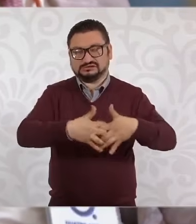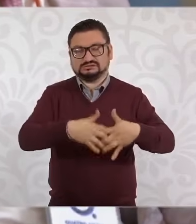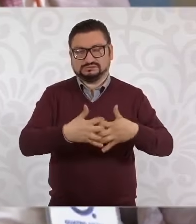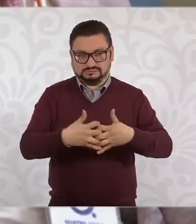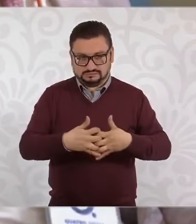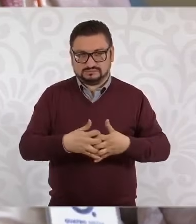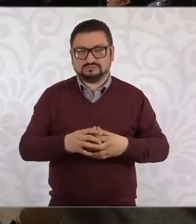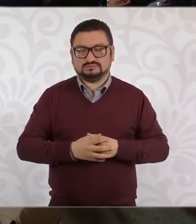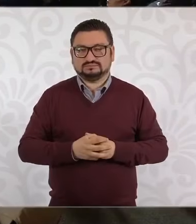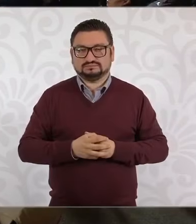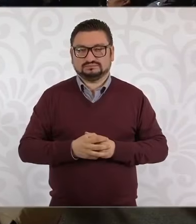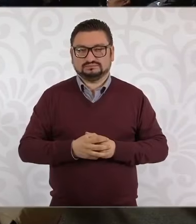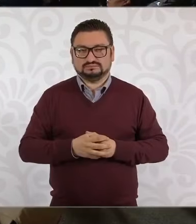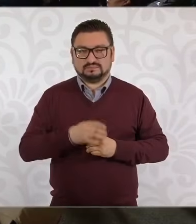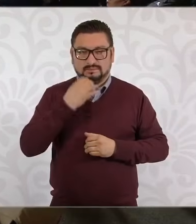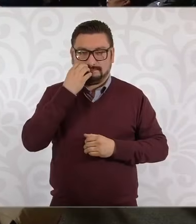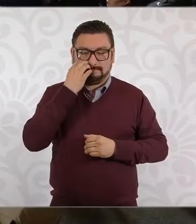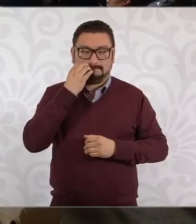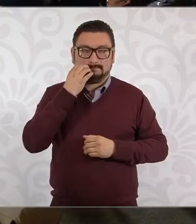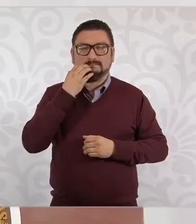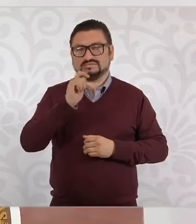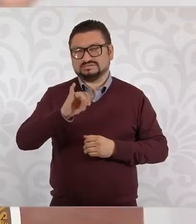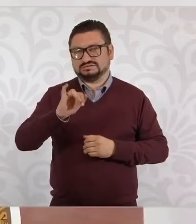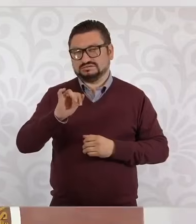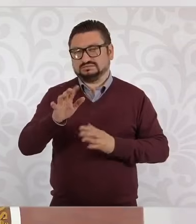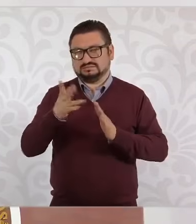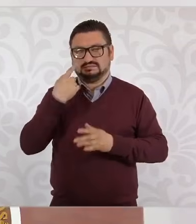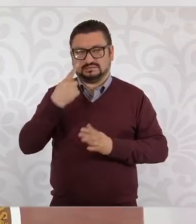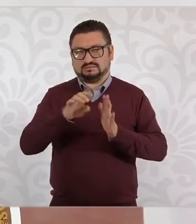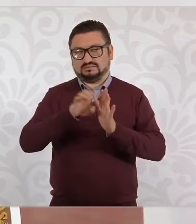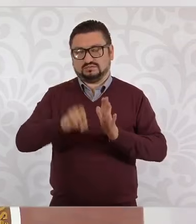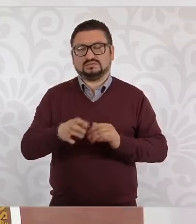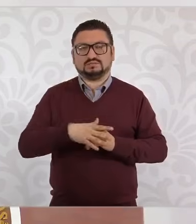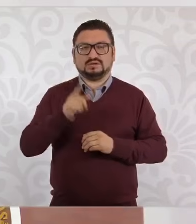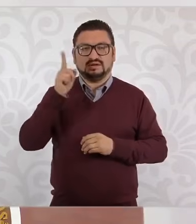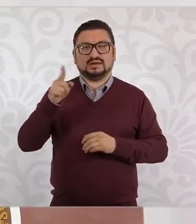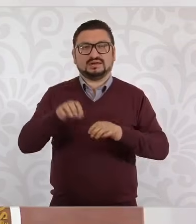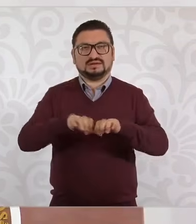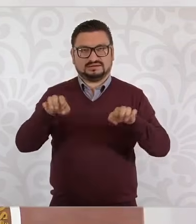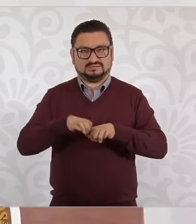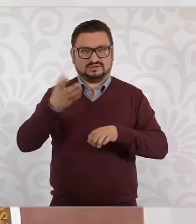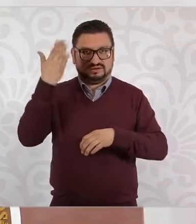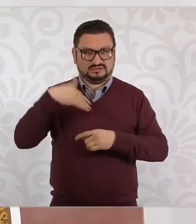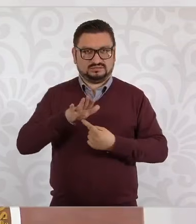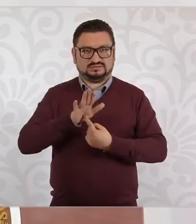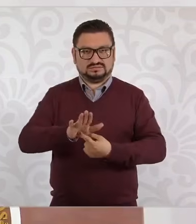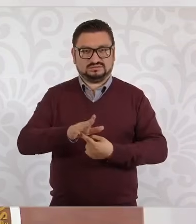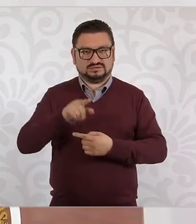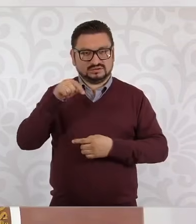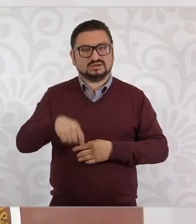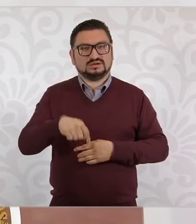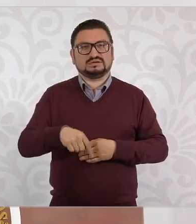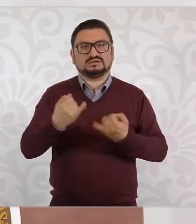el mismo tiempo. Miren, por ejemplo, ahora ya hay un equipo, por cierto, que lo presentamos aquí en Barcelona. En